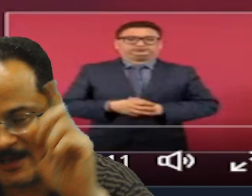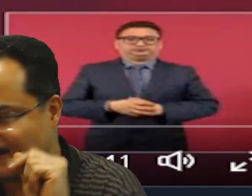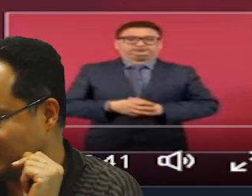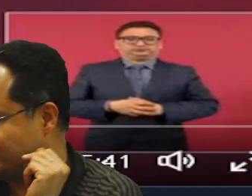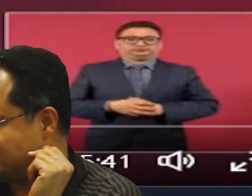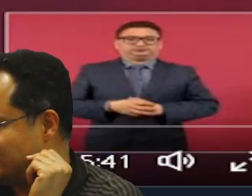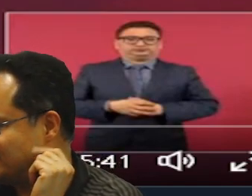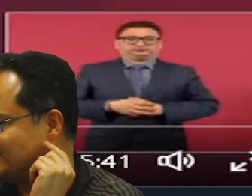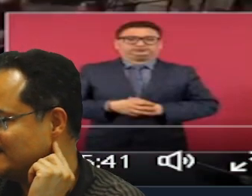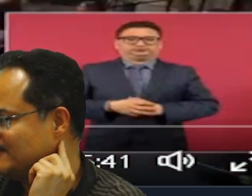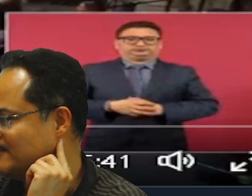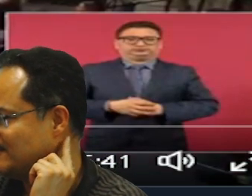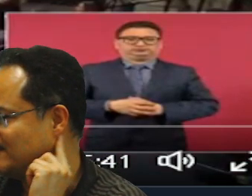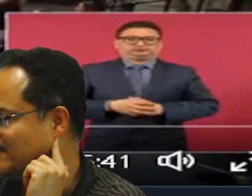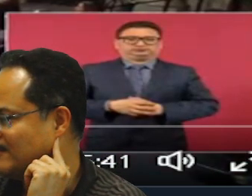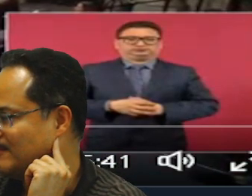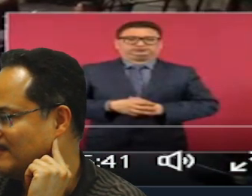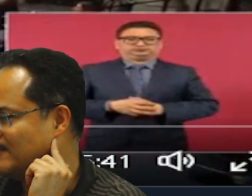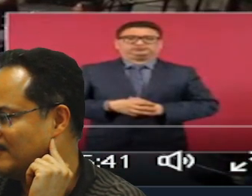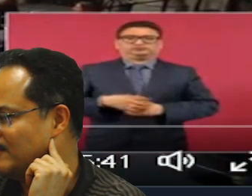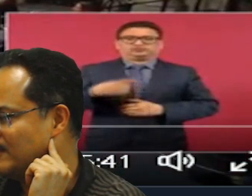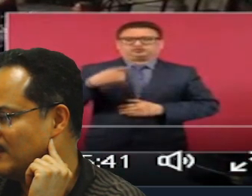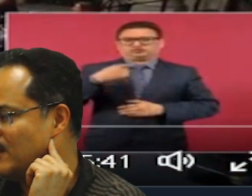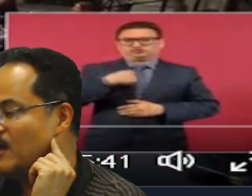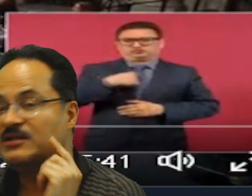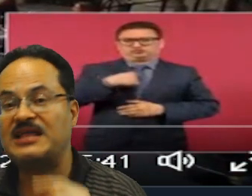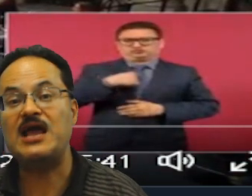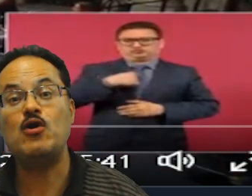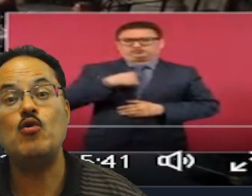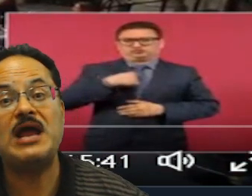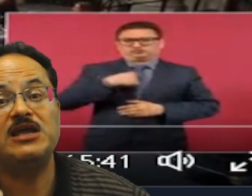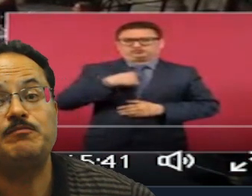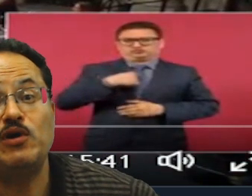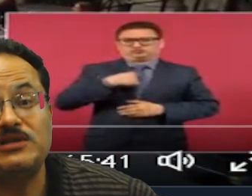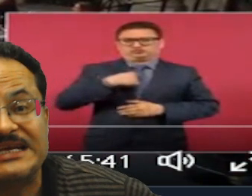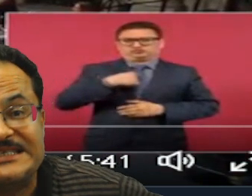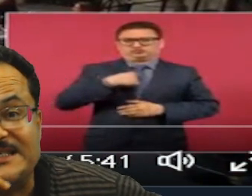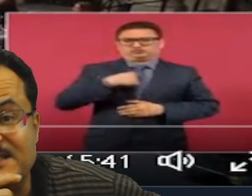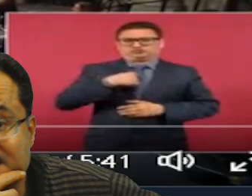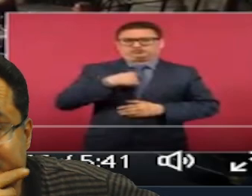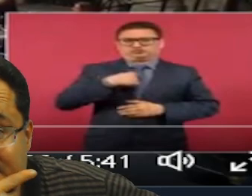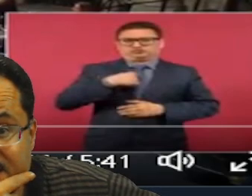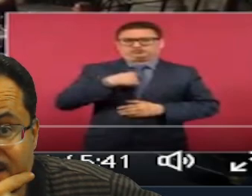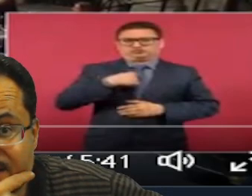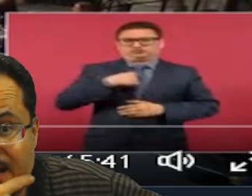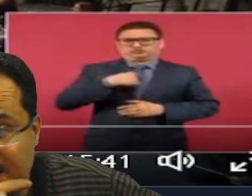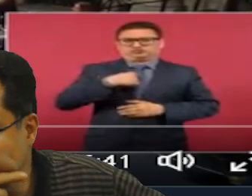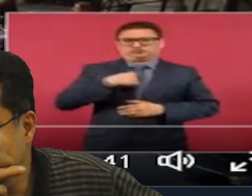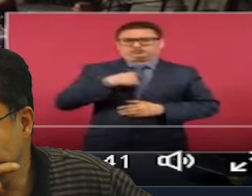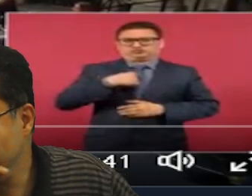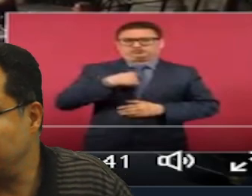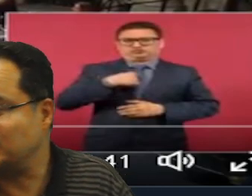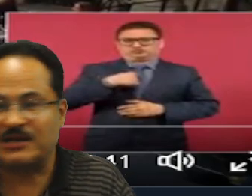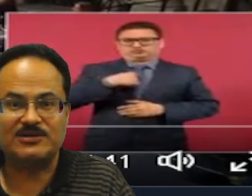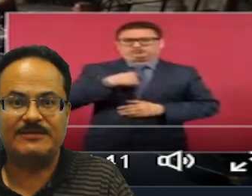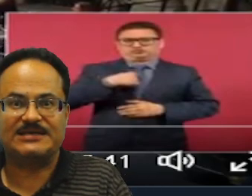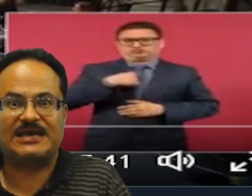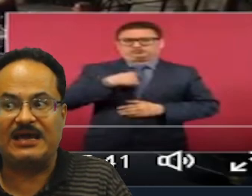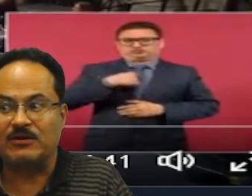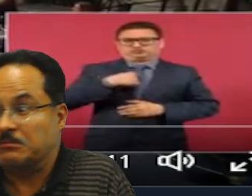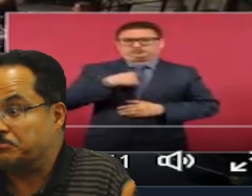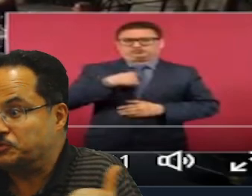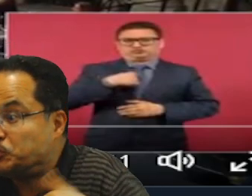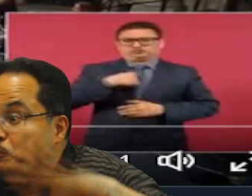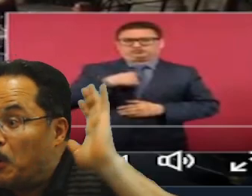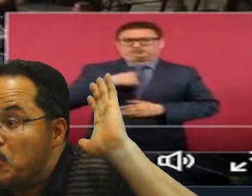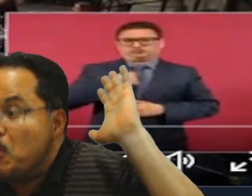qué y vean lo que dice tengo una hipótesis tengo una hipótesis la hipótesis No es otra cosa más